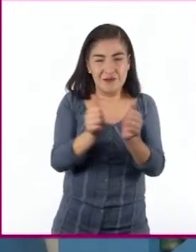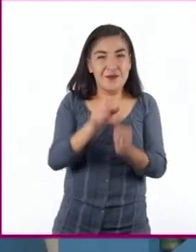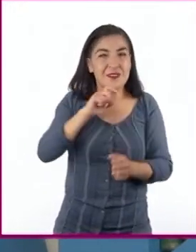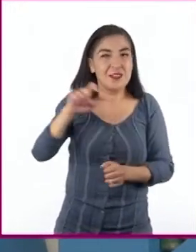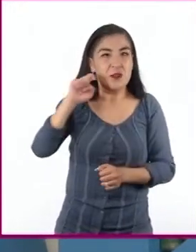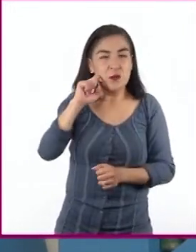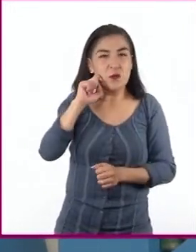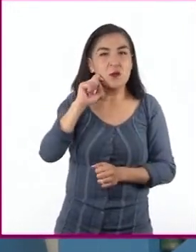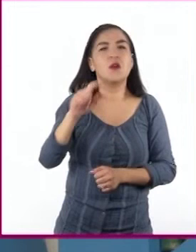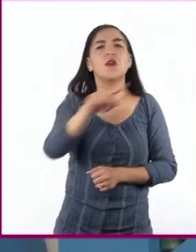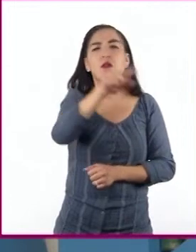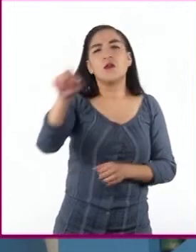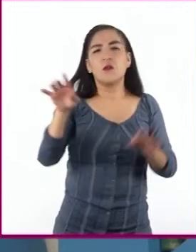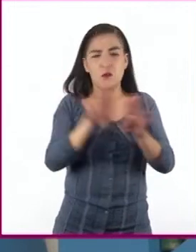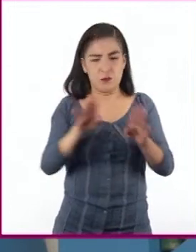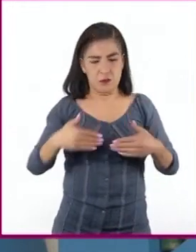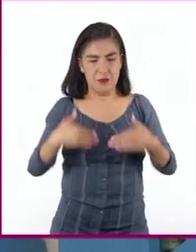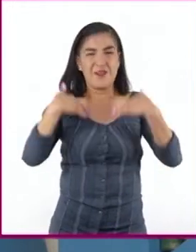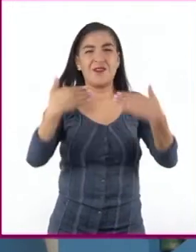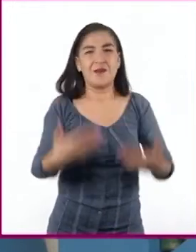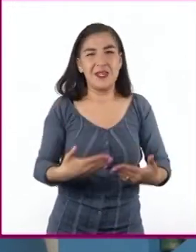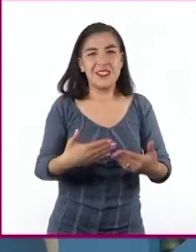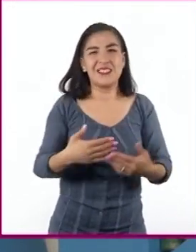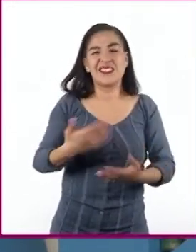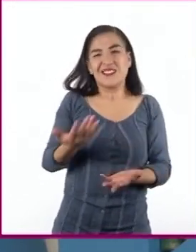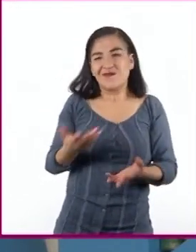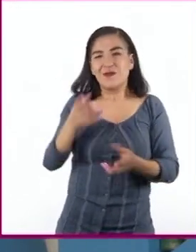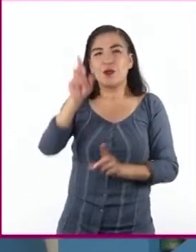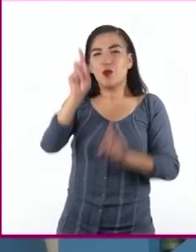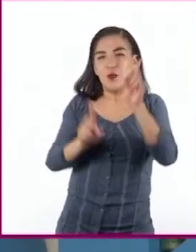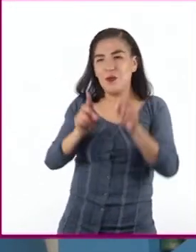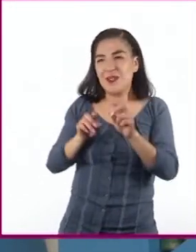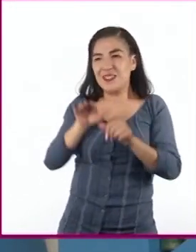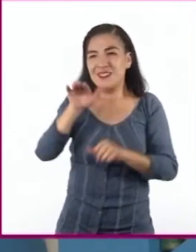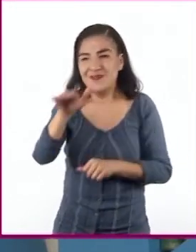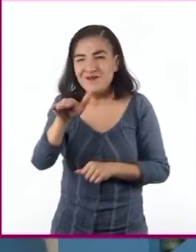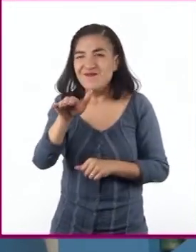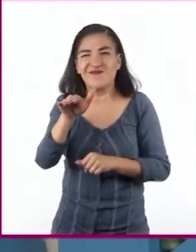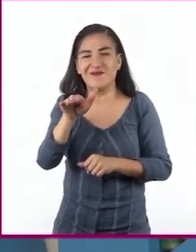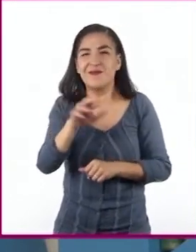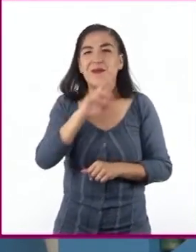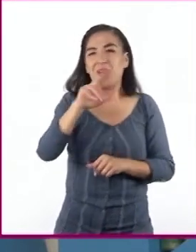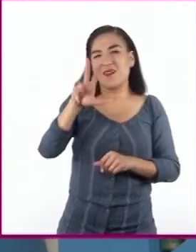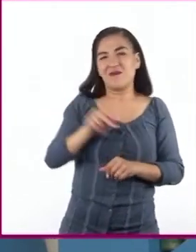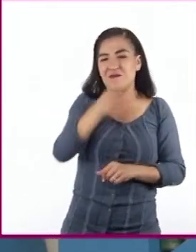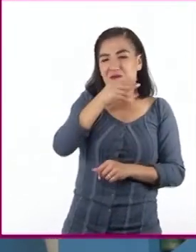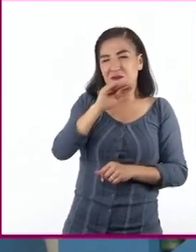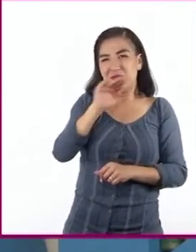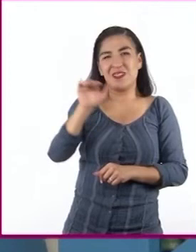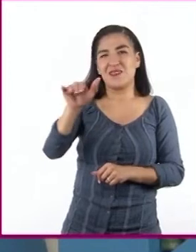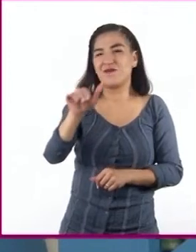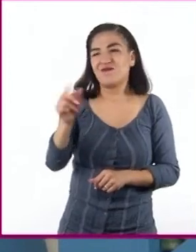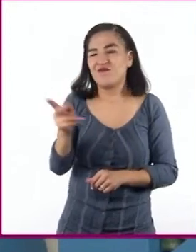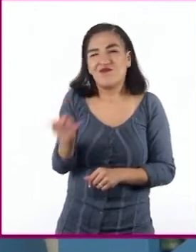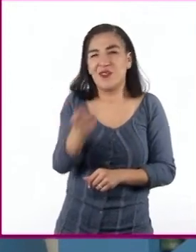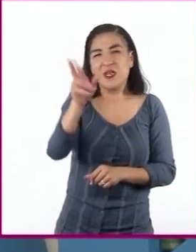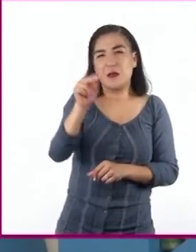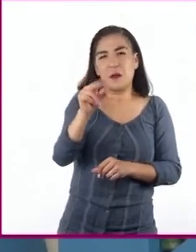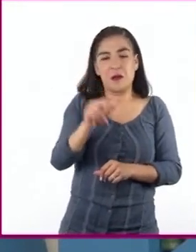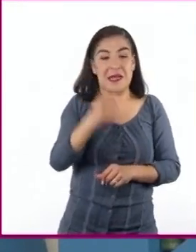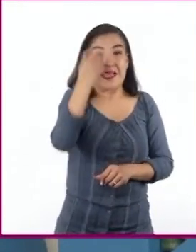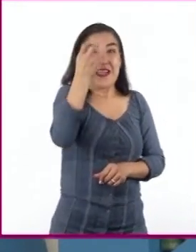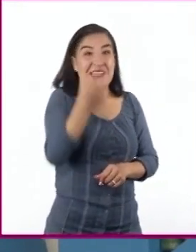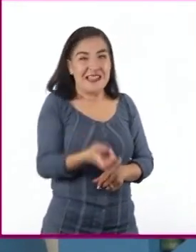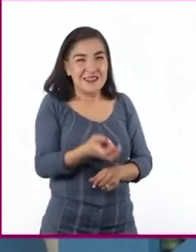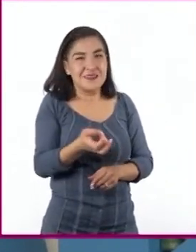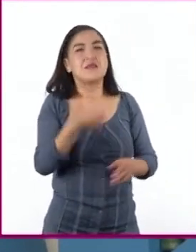la confianza, suelen manifestar sus dudas con sus pares. Sin embargo, aquí es donde justamente